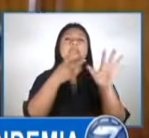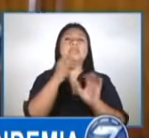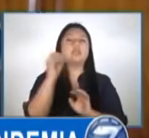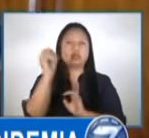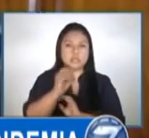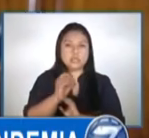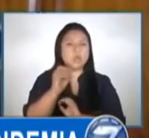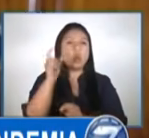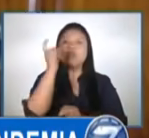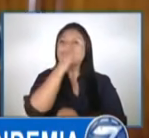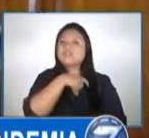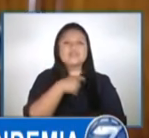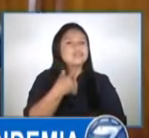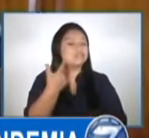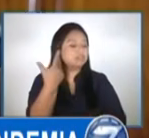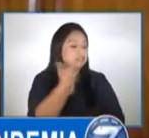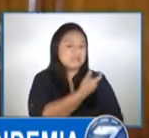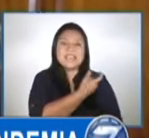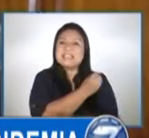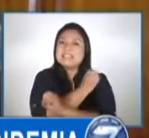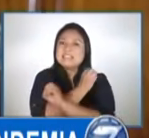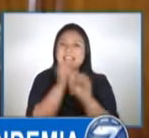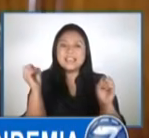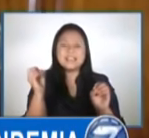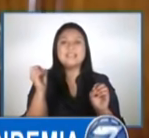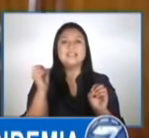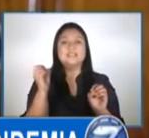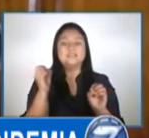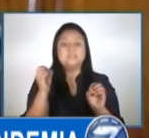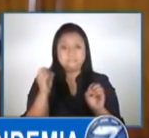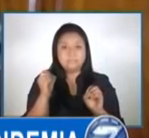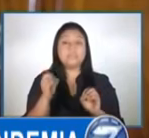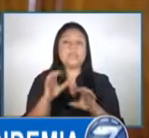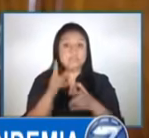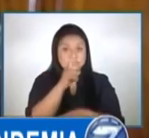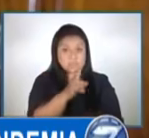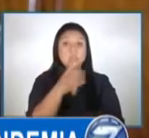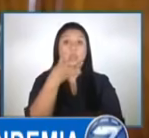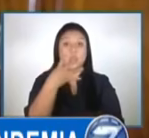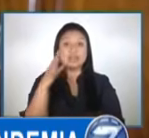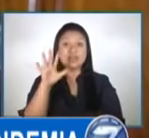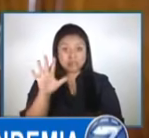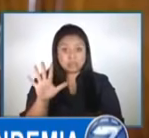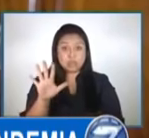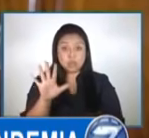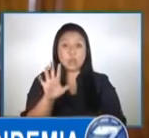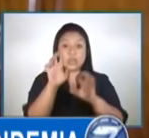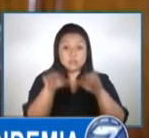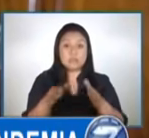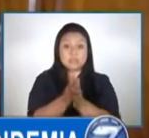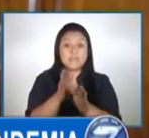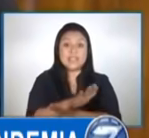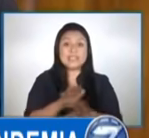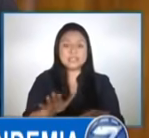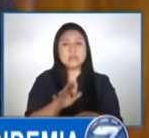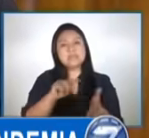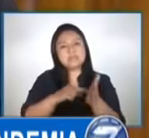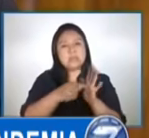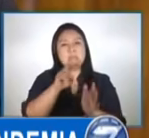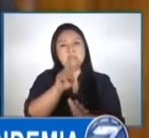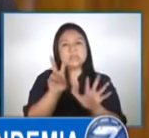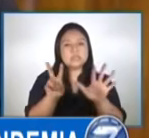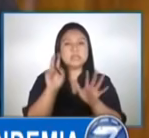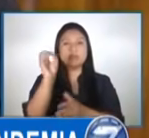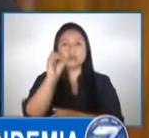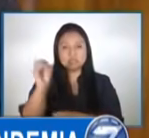70%, no se habían aplicado ninguna dosis de vacuna. 145 de los decesos, que equivale al